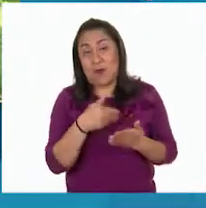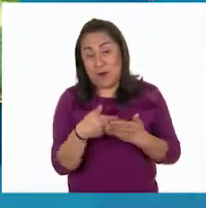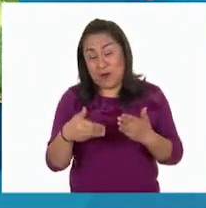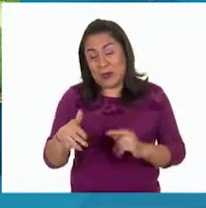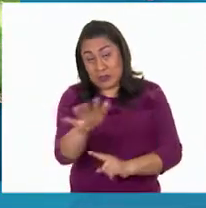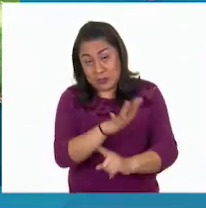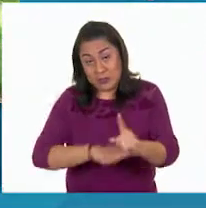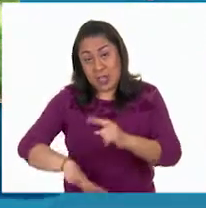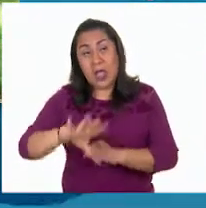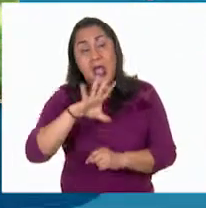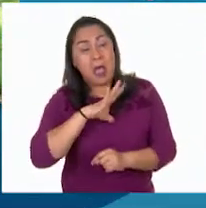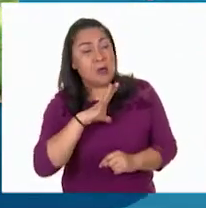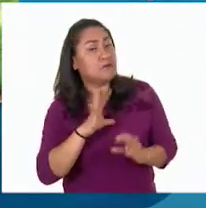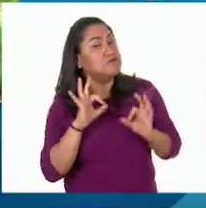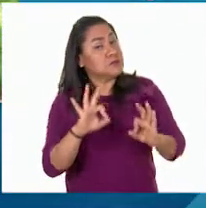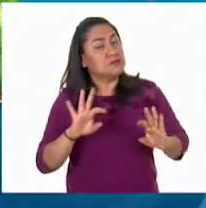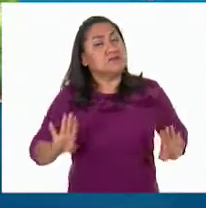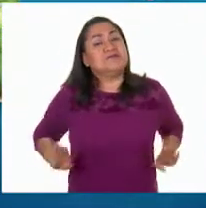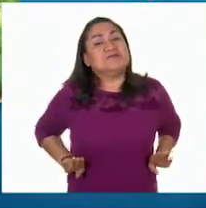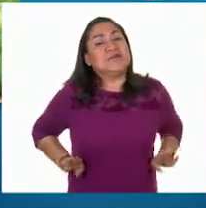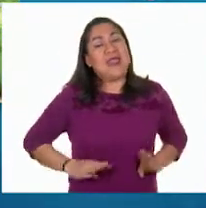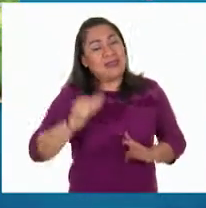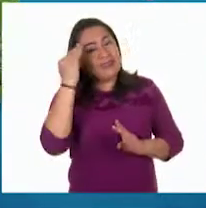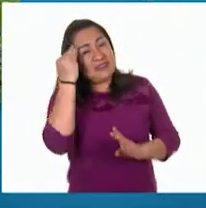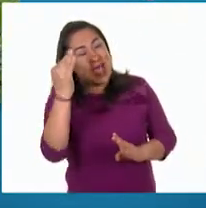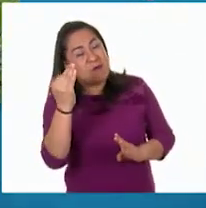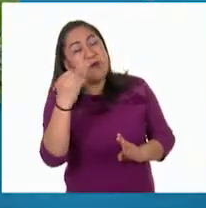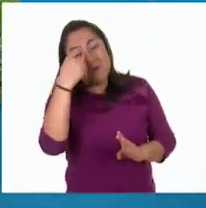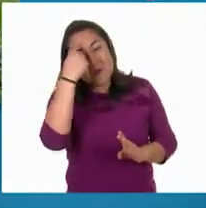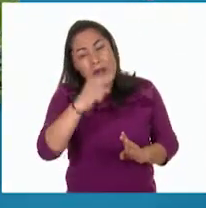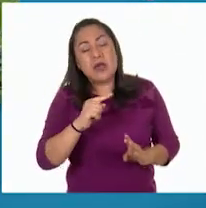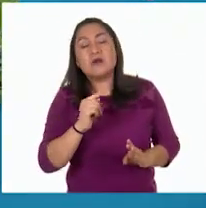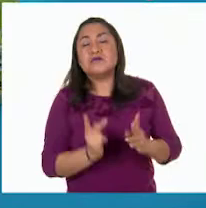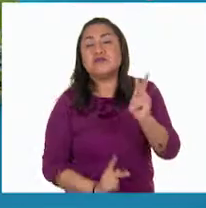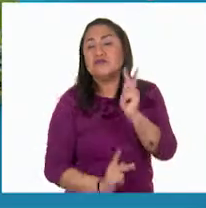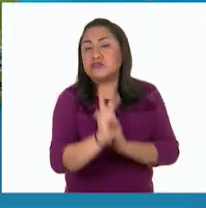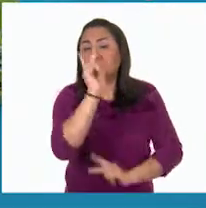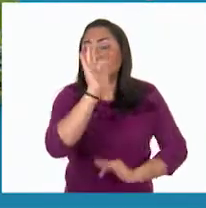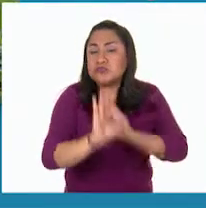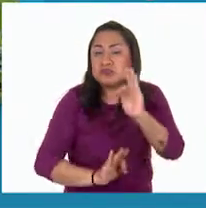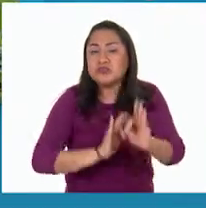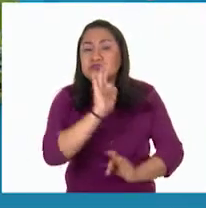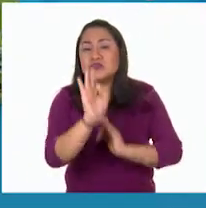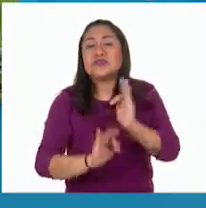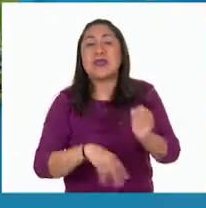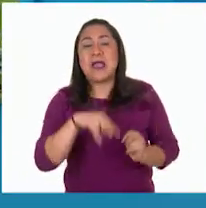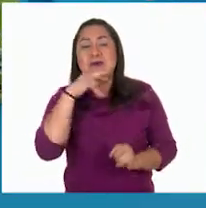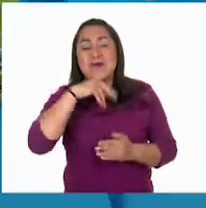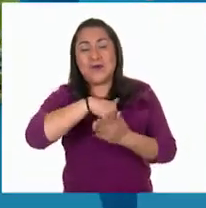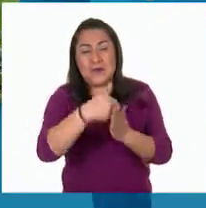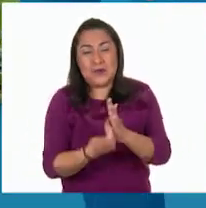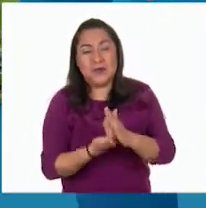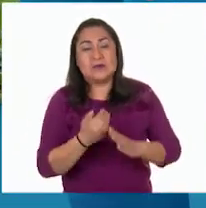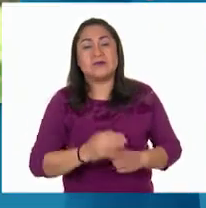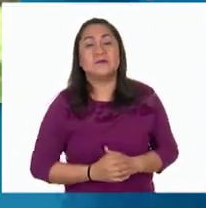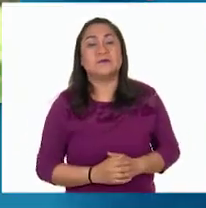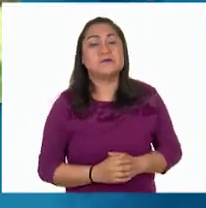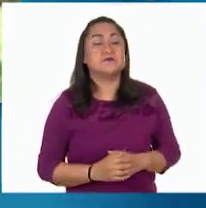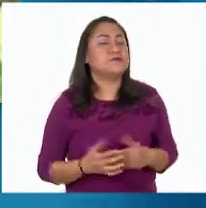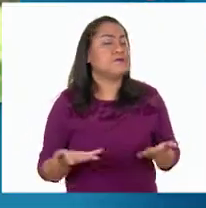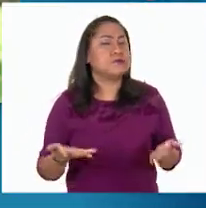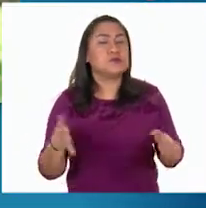la región existen las condiciones ambientales adecuadas para el buen desarrollo y producción de las plantaciones. El proceso de